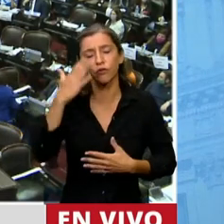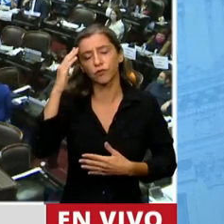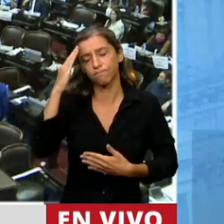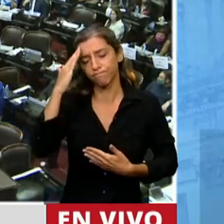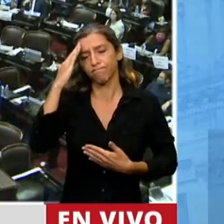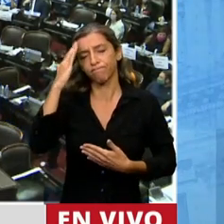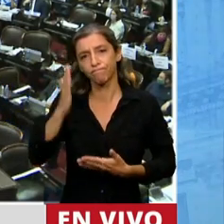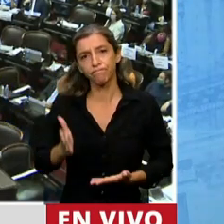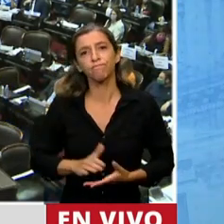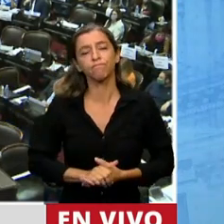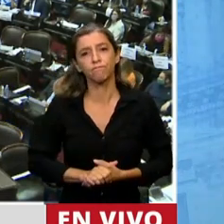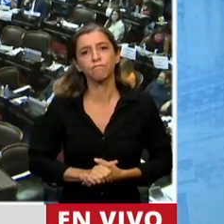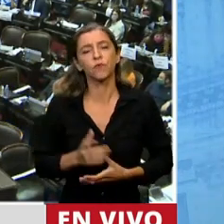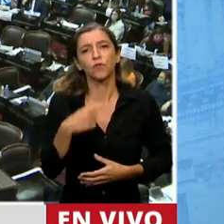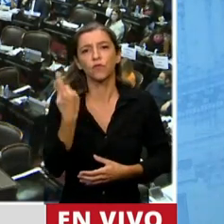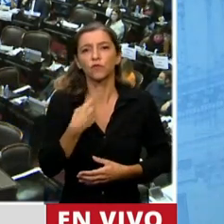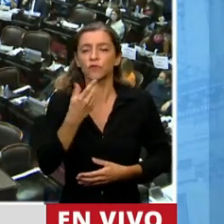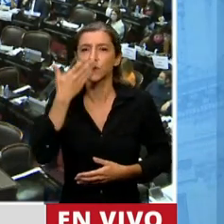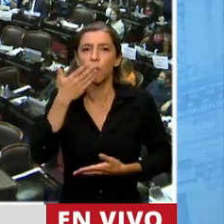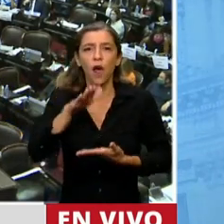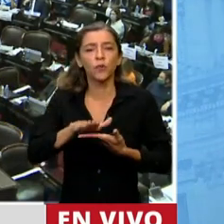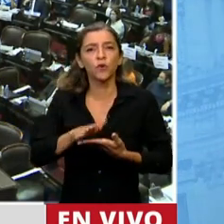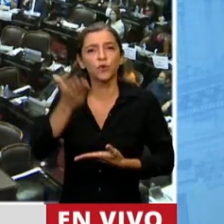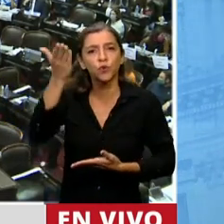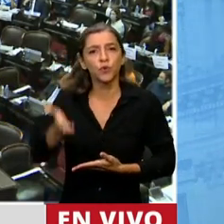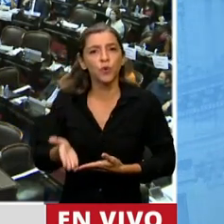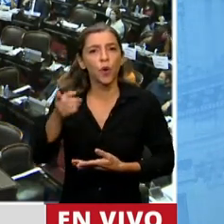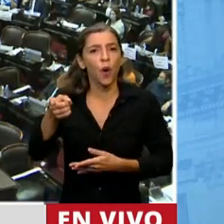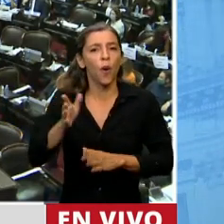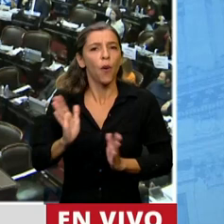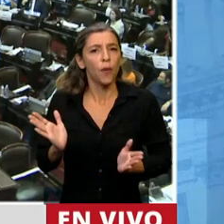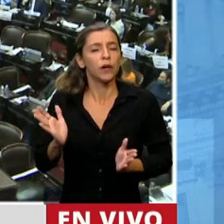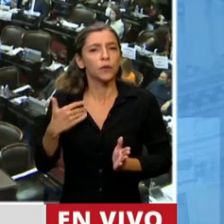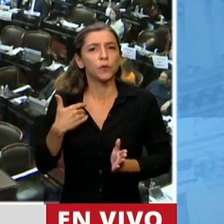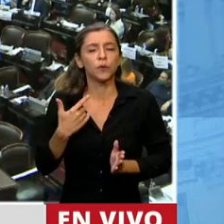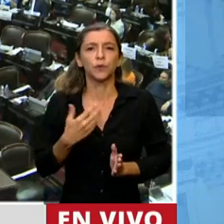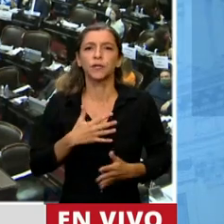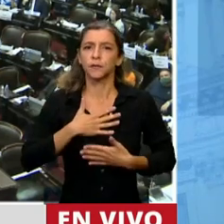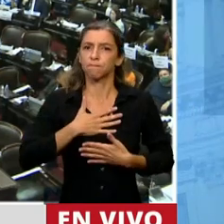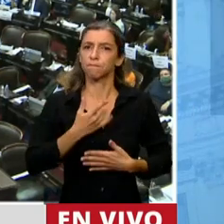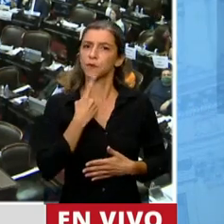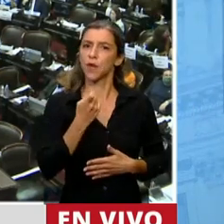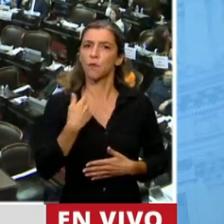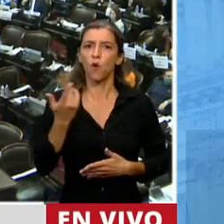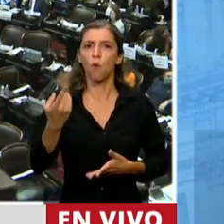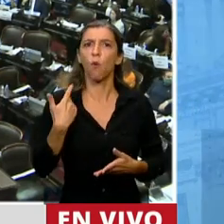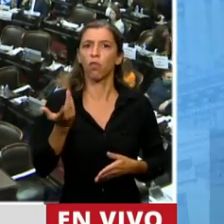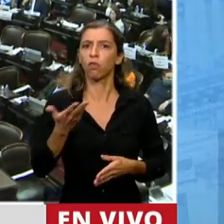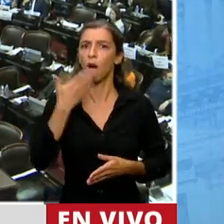es necesariamente hablar de estas bancas, es hablar del Congreso